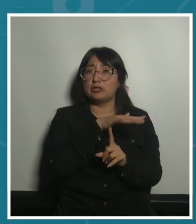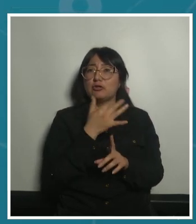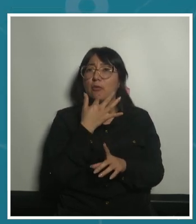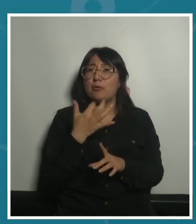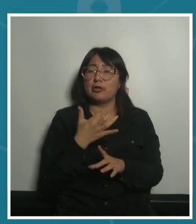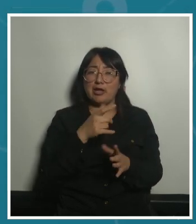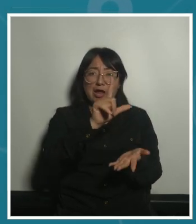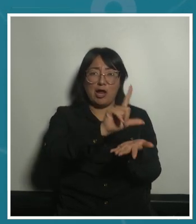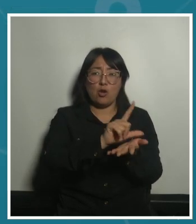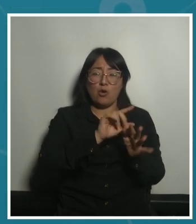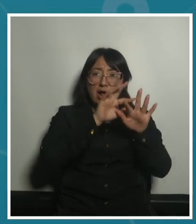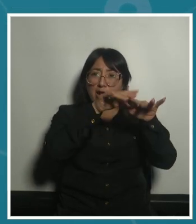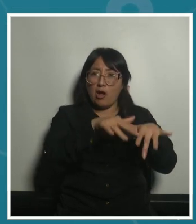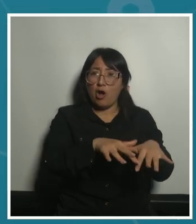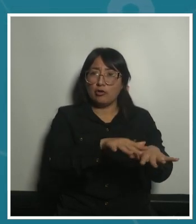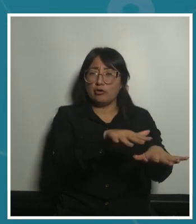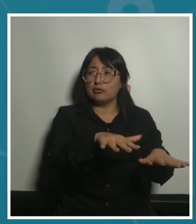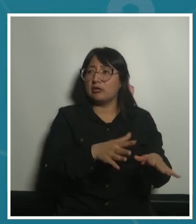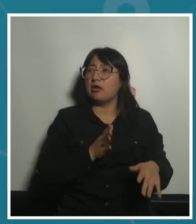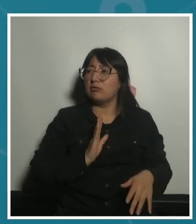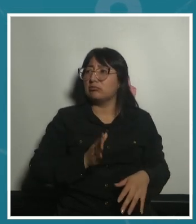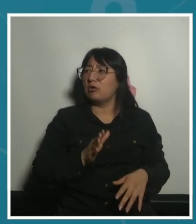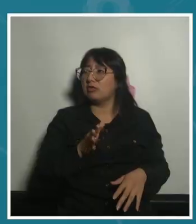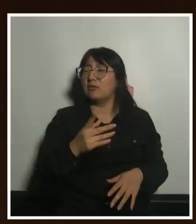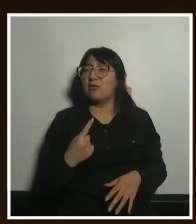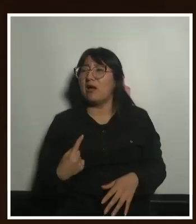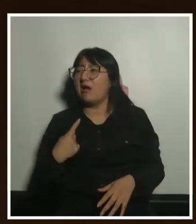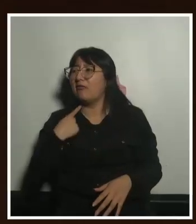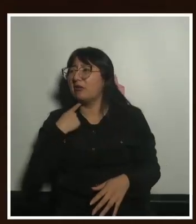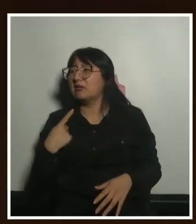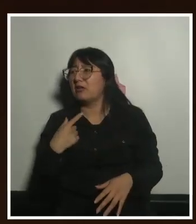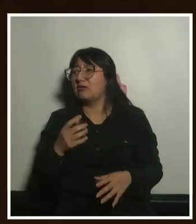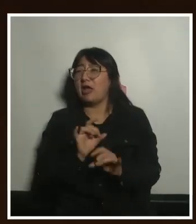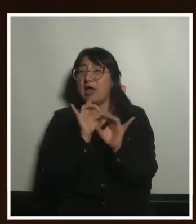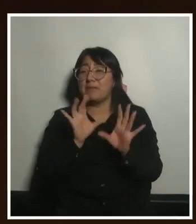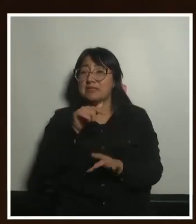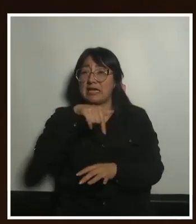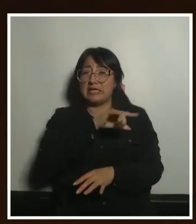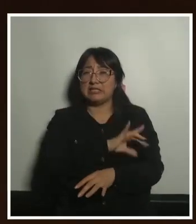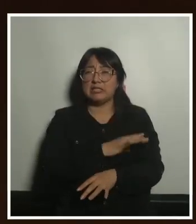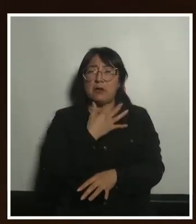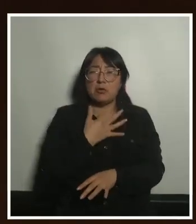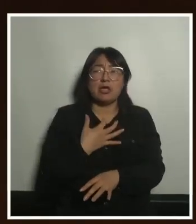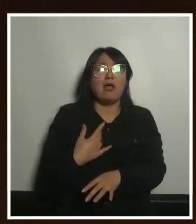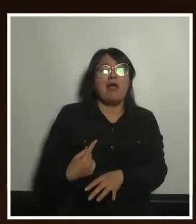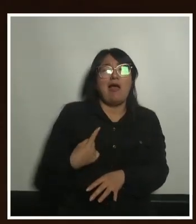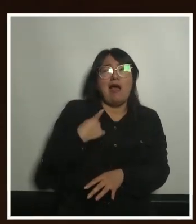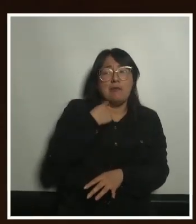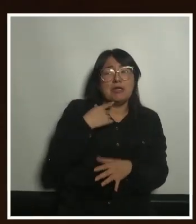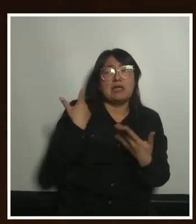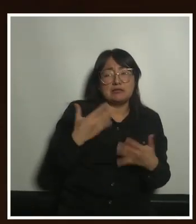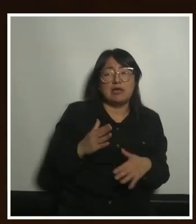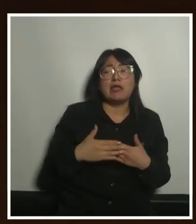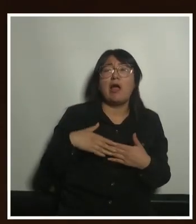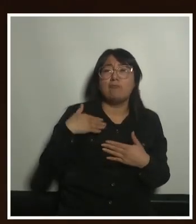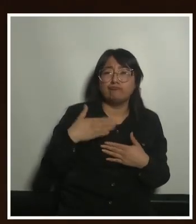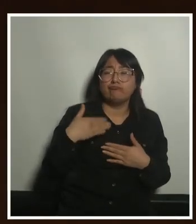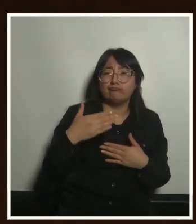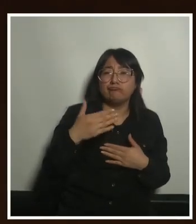zona costera está permanentemente siendo afectada, especialmente en Chile, por amenazas que son recurrentes, que están en